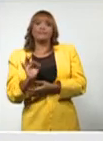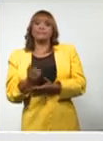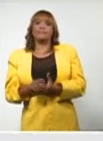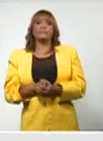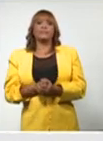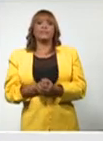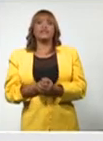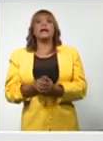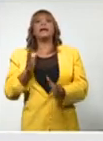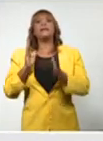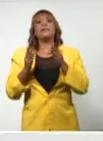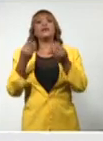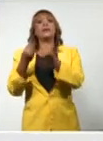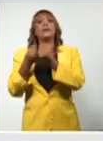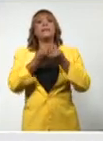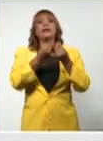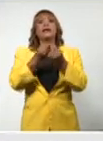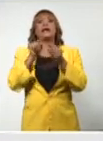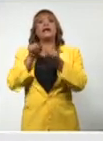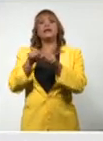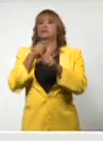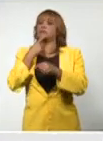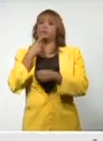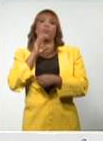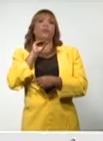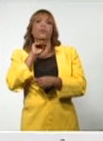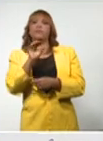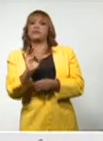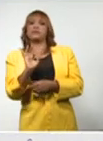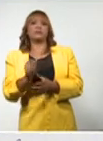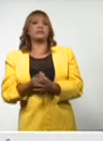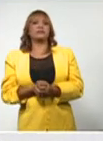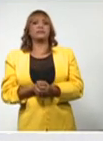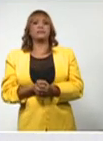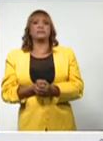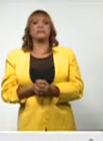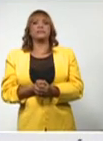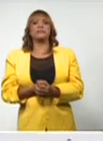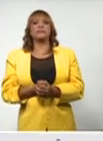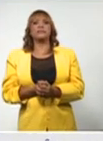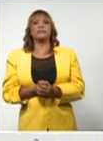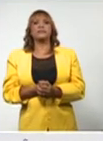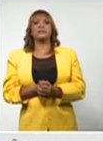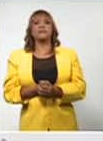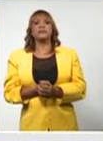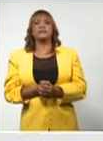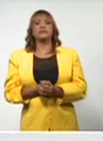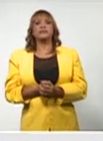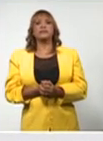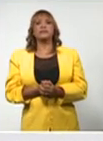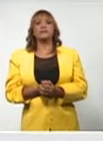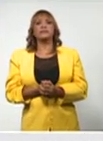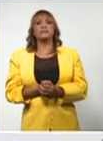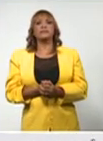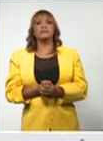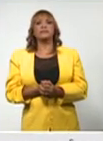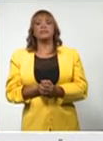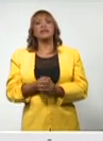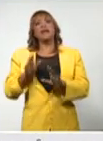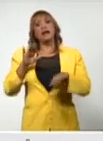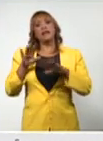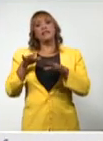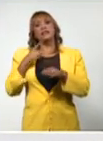periodo de transmisibilidad es este. Ese es el elemento en cuenta que se tiene. Que a mí a veces se me